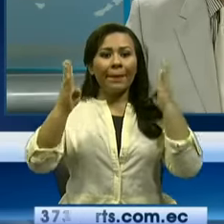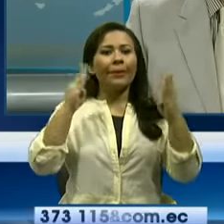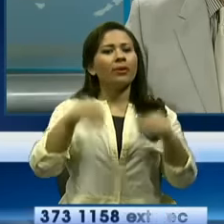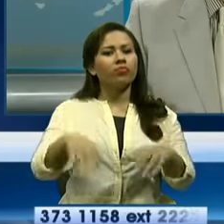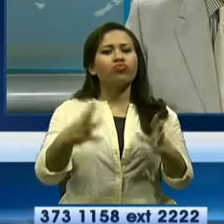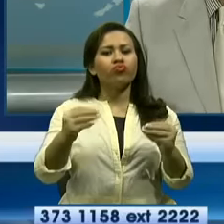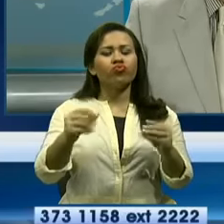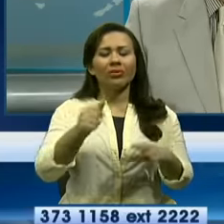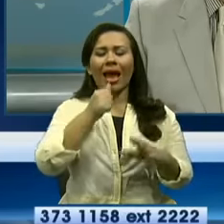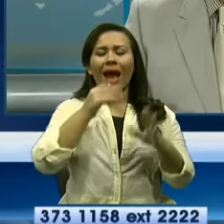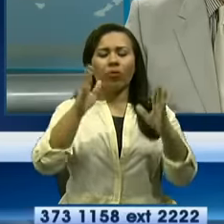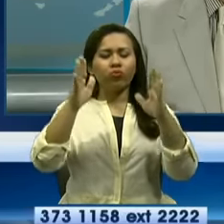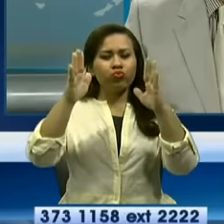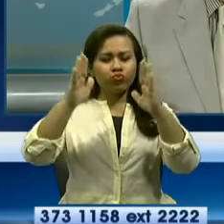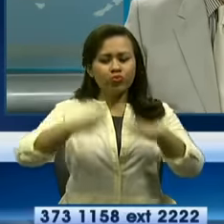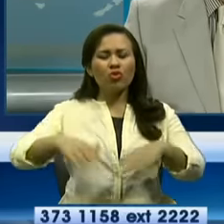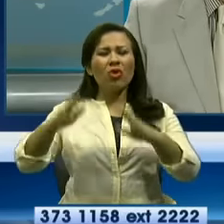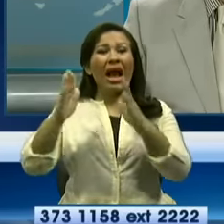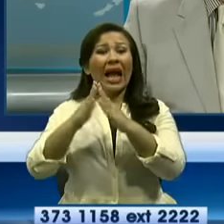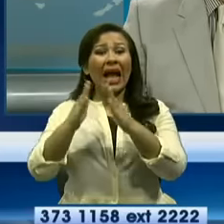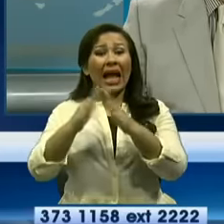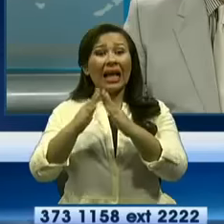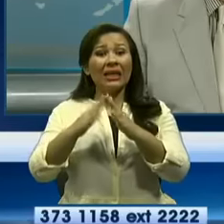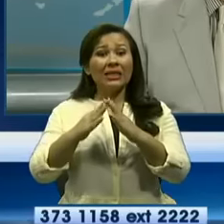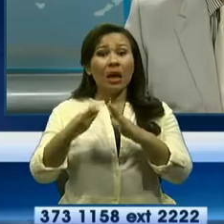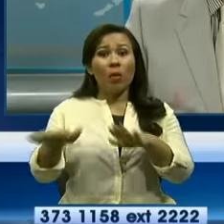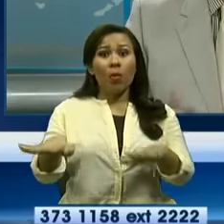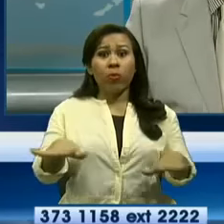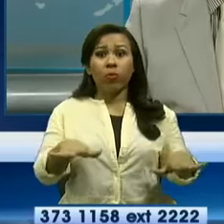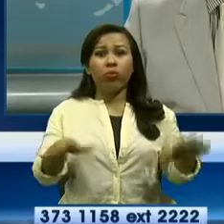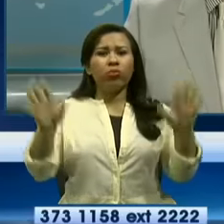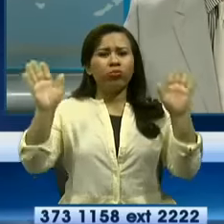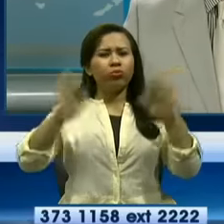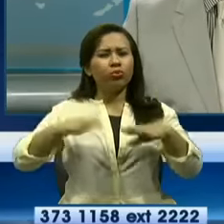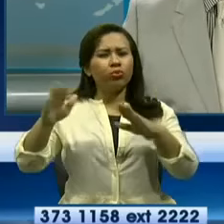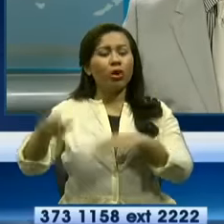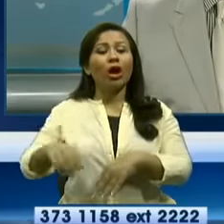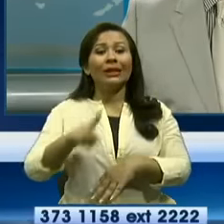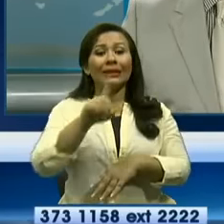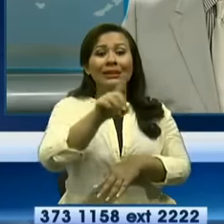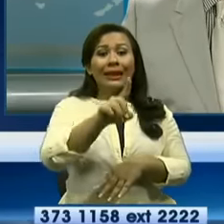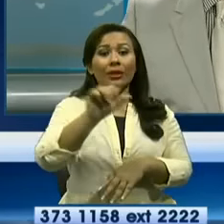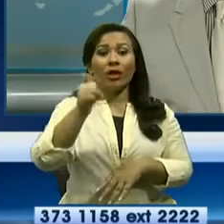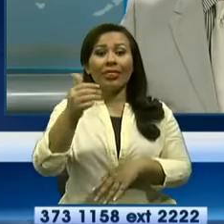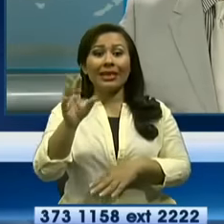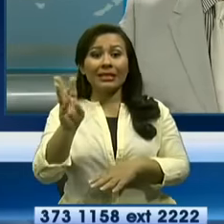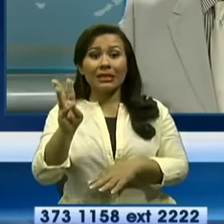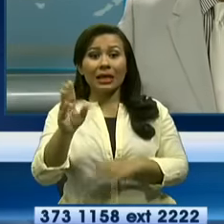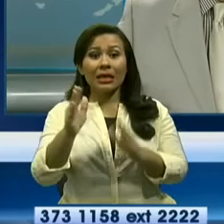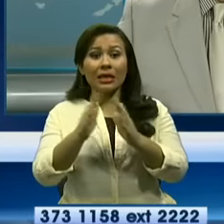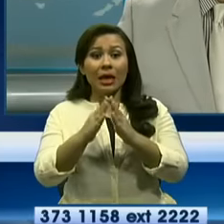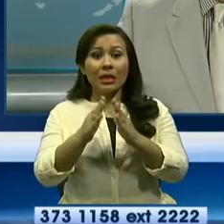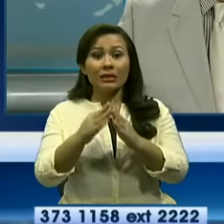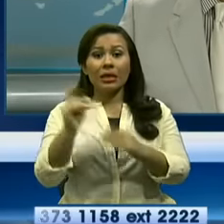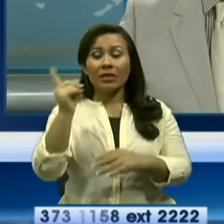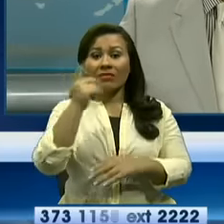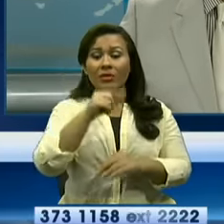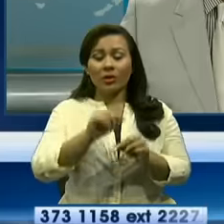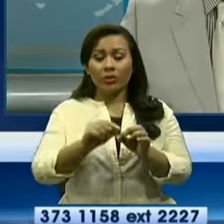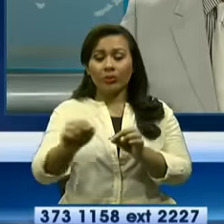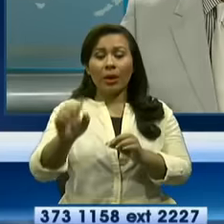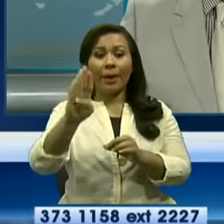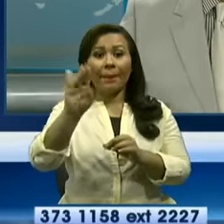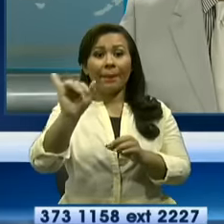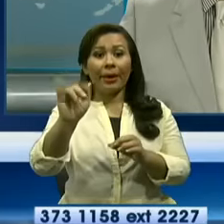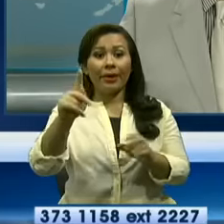Mugos tenemos 116 casas destruidas, colapsadas en el sector del Bypass, Solvita 1, Solvita 2,